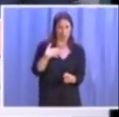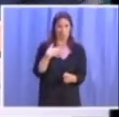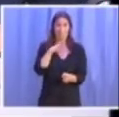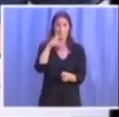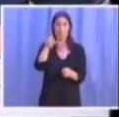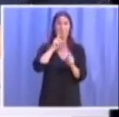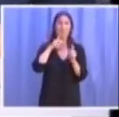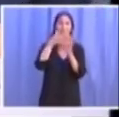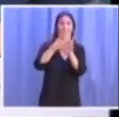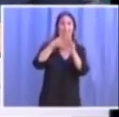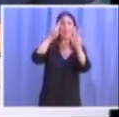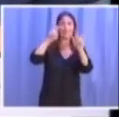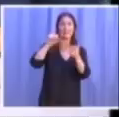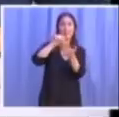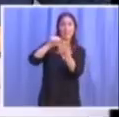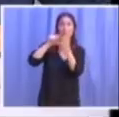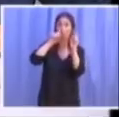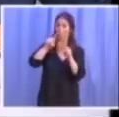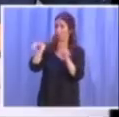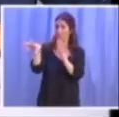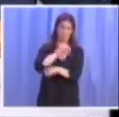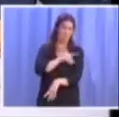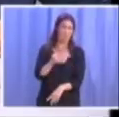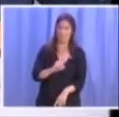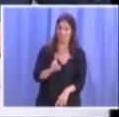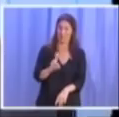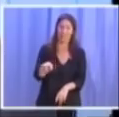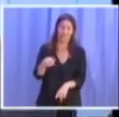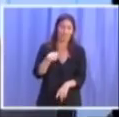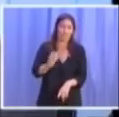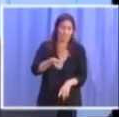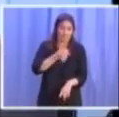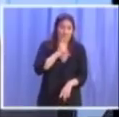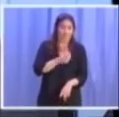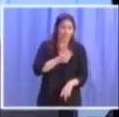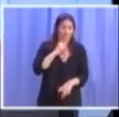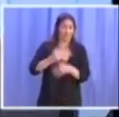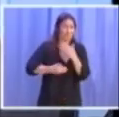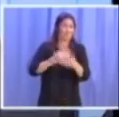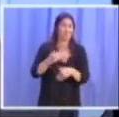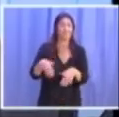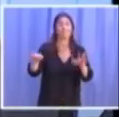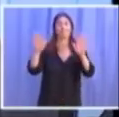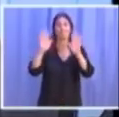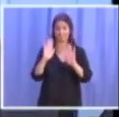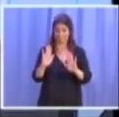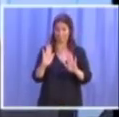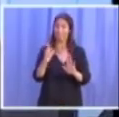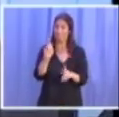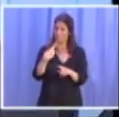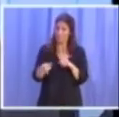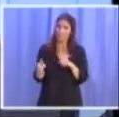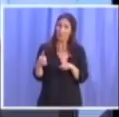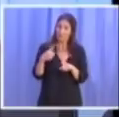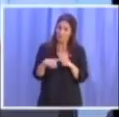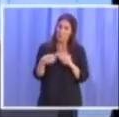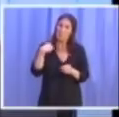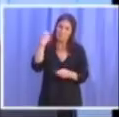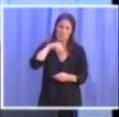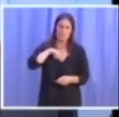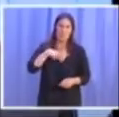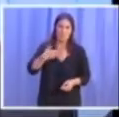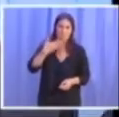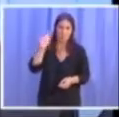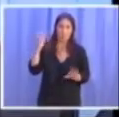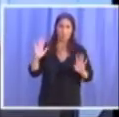de la ciudad educadora no lo comprende y sería complejo de avanzar en ello. Lo que sí hay algo que creo que con orgullo podemos